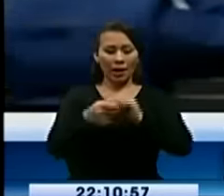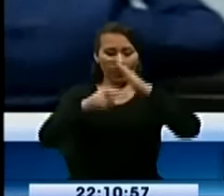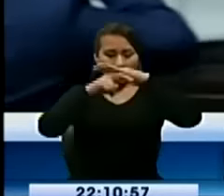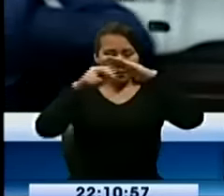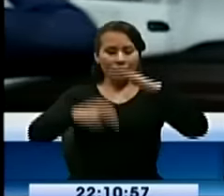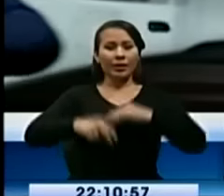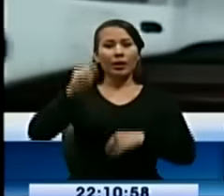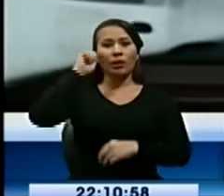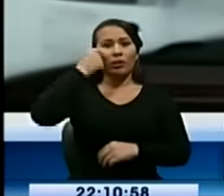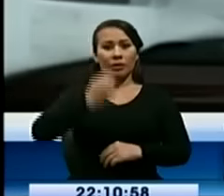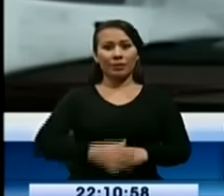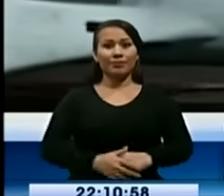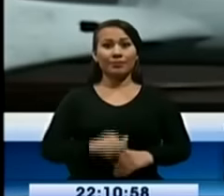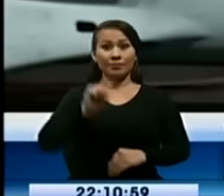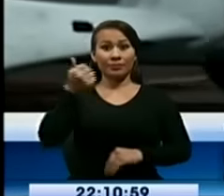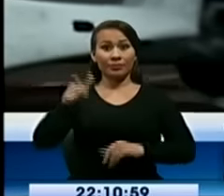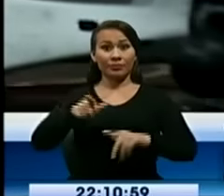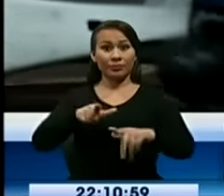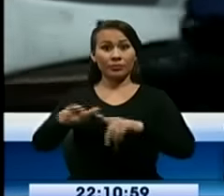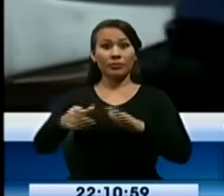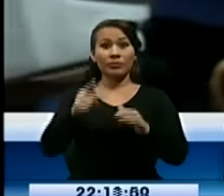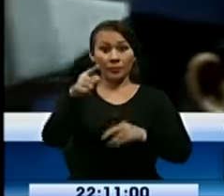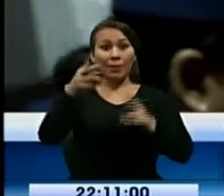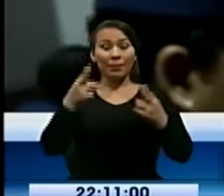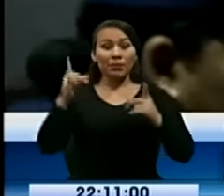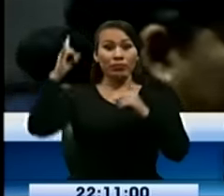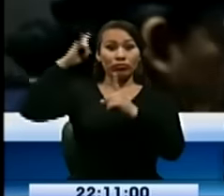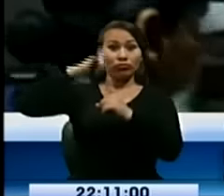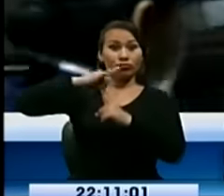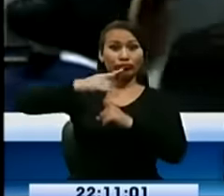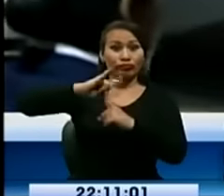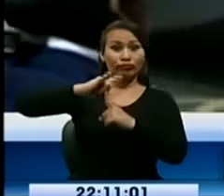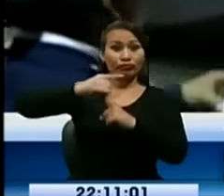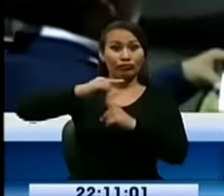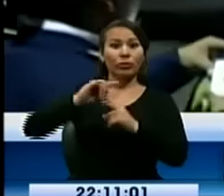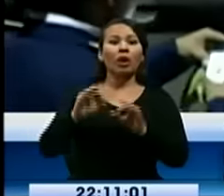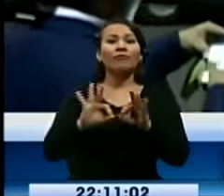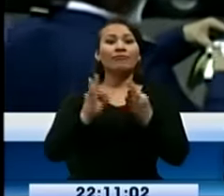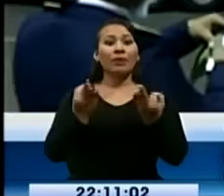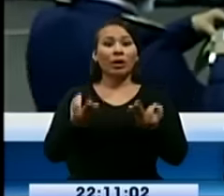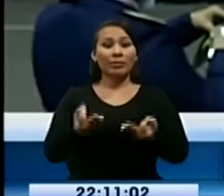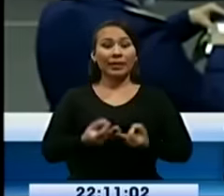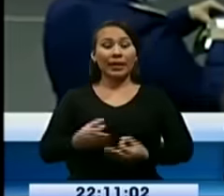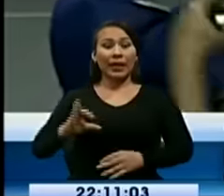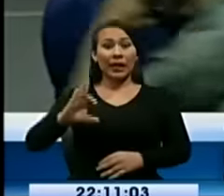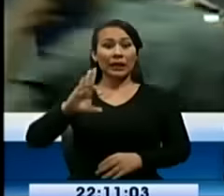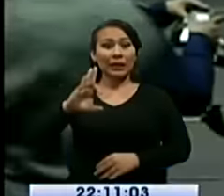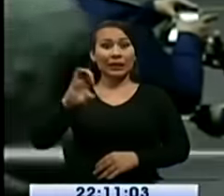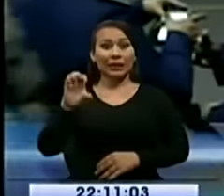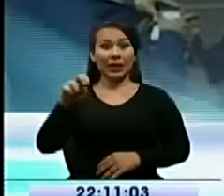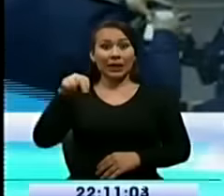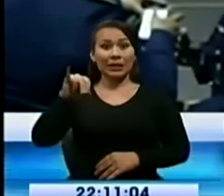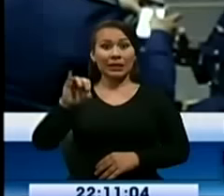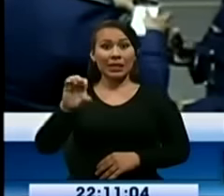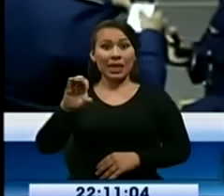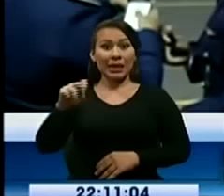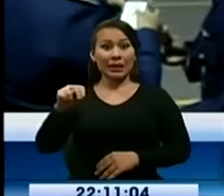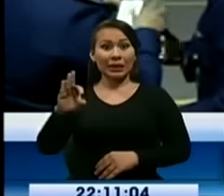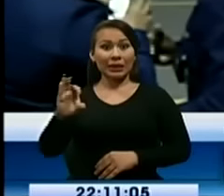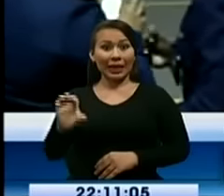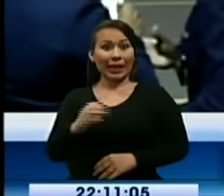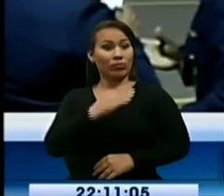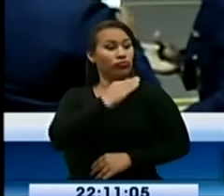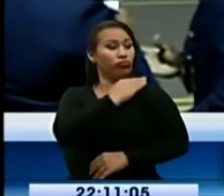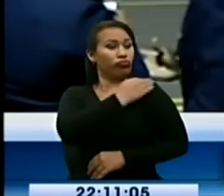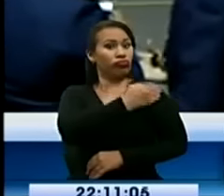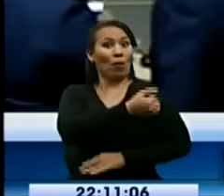Al otro lado de la pista, en la base aérea Simón Bolívar, familiares del teniente del ejército Manuel Mena Acosta y del